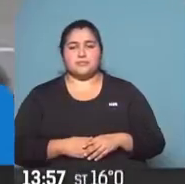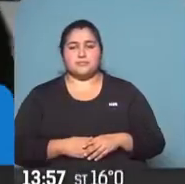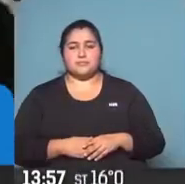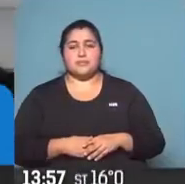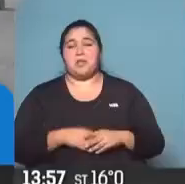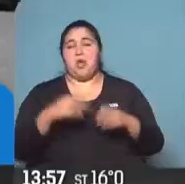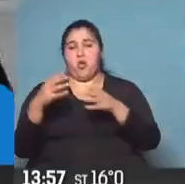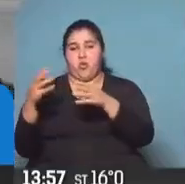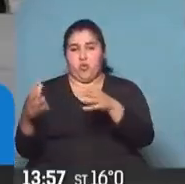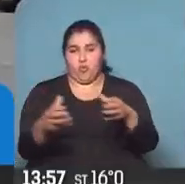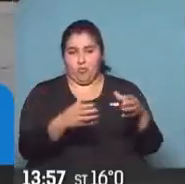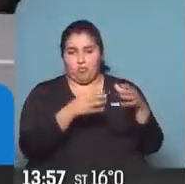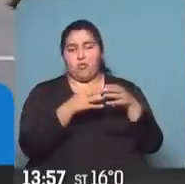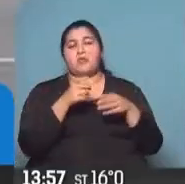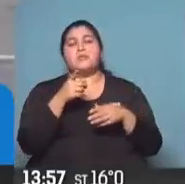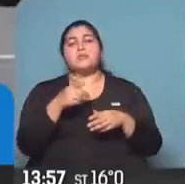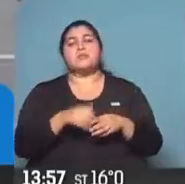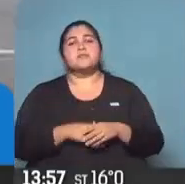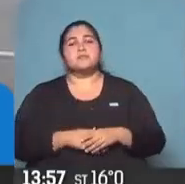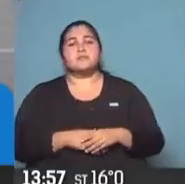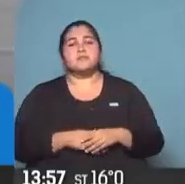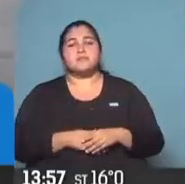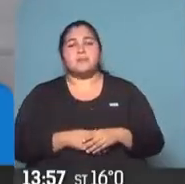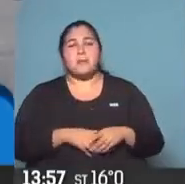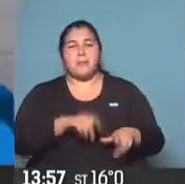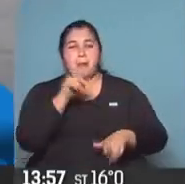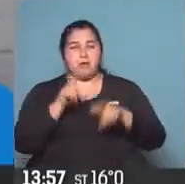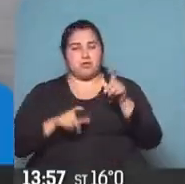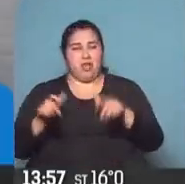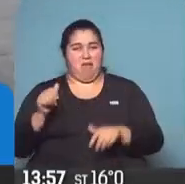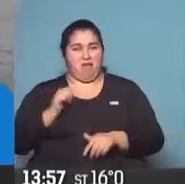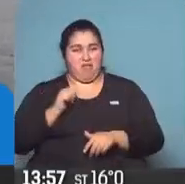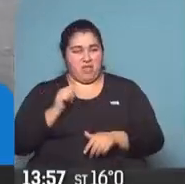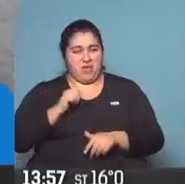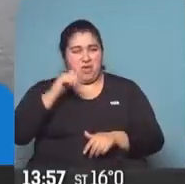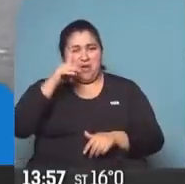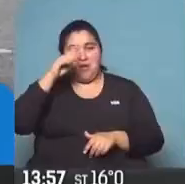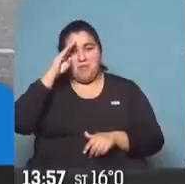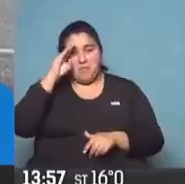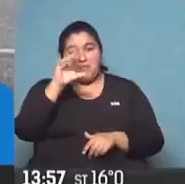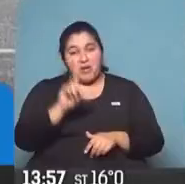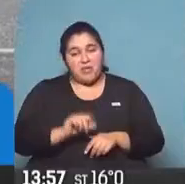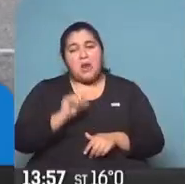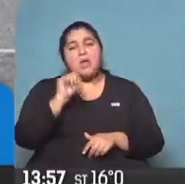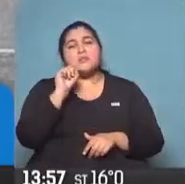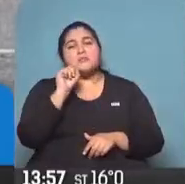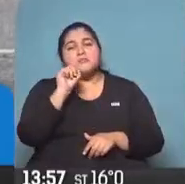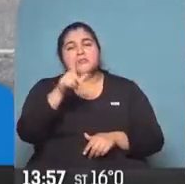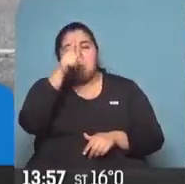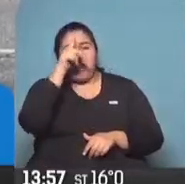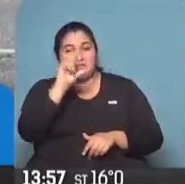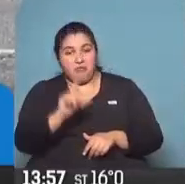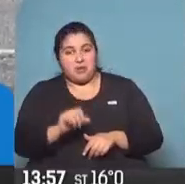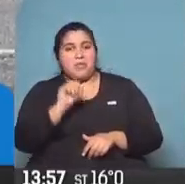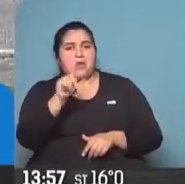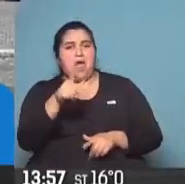seguidamente inician su pasaje los agentes federales enmarcados los cuales tienen como misión el desplazamiento en